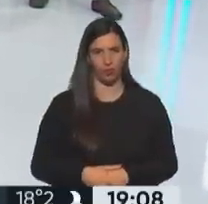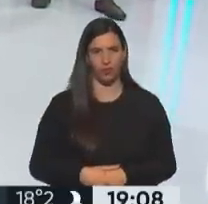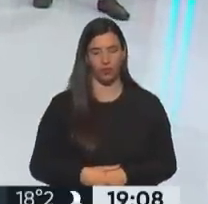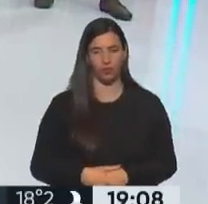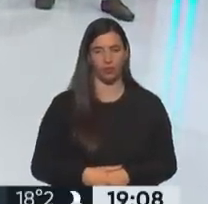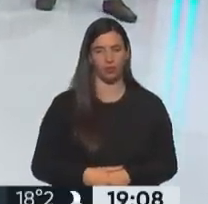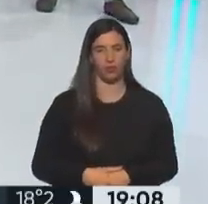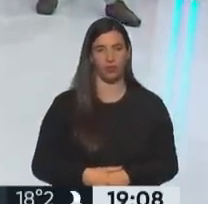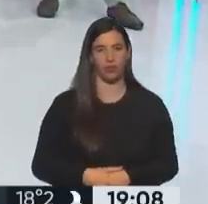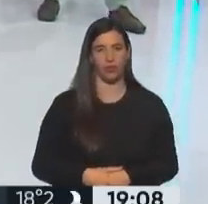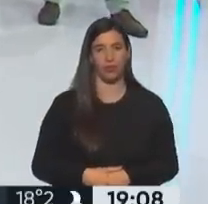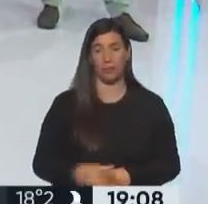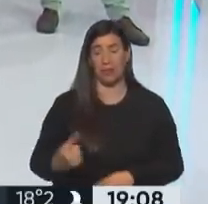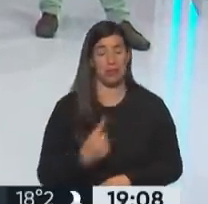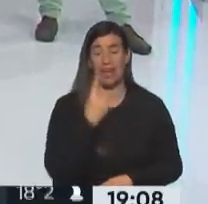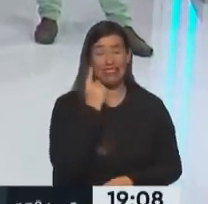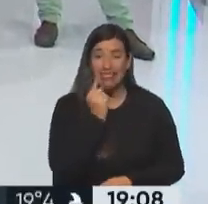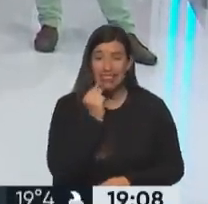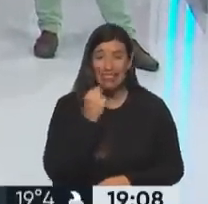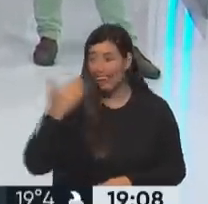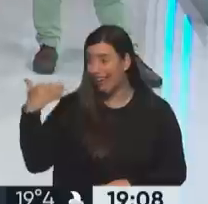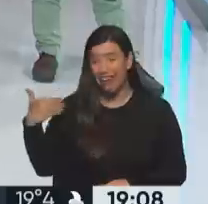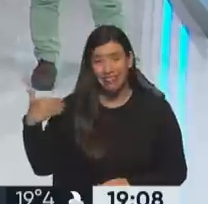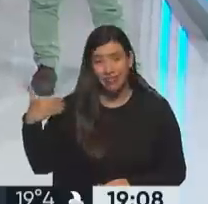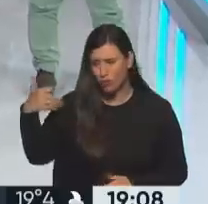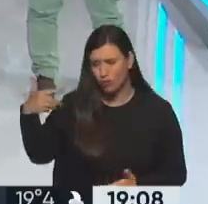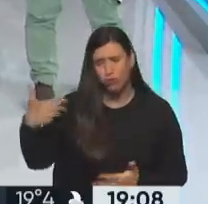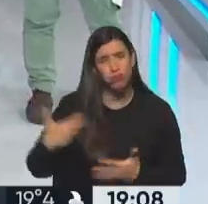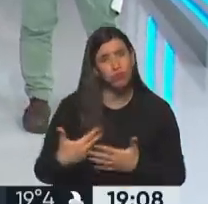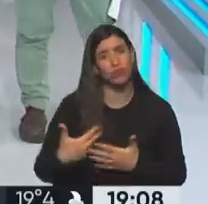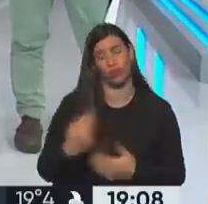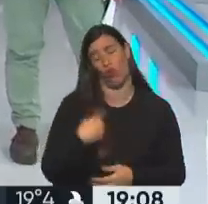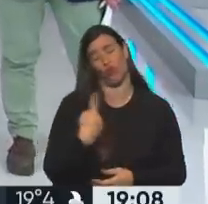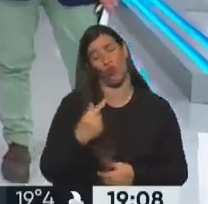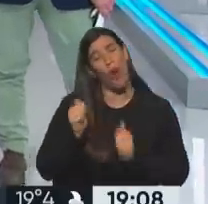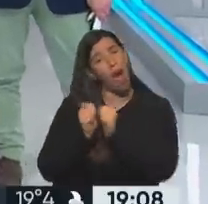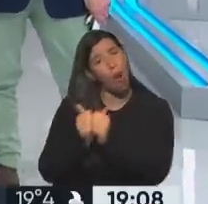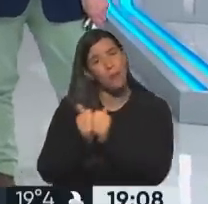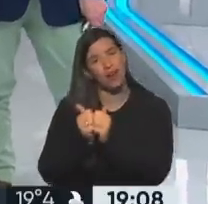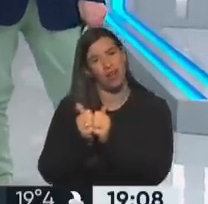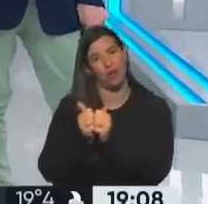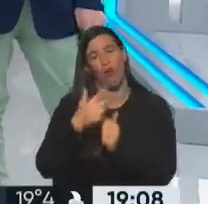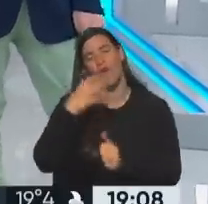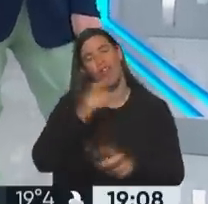Como desde el primer día, la estamos acompañando en búsqueda de la verdad. Así seguimos.